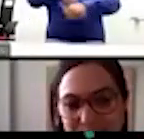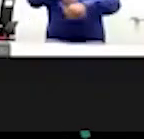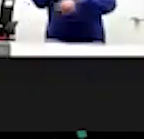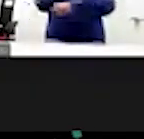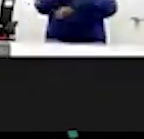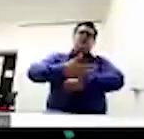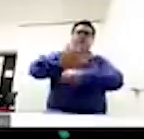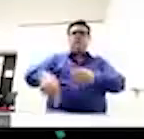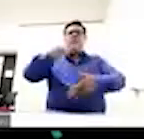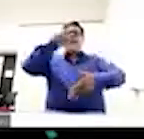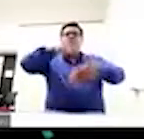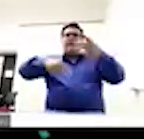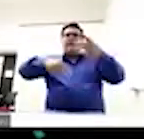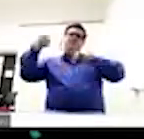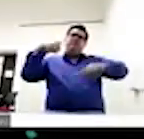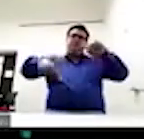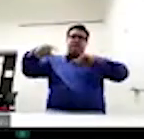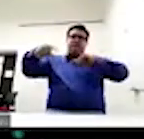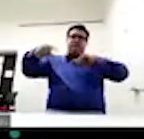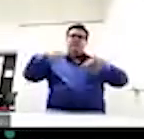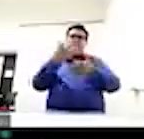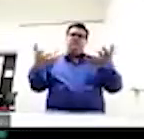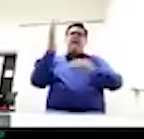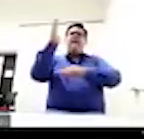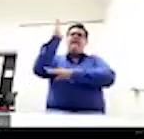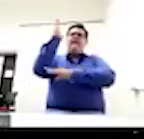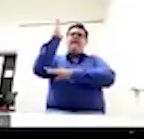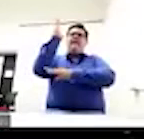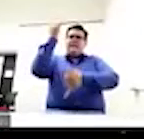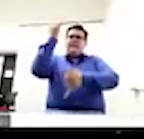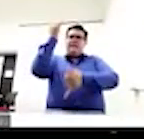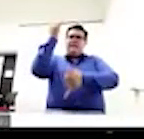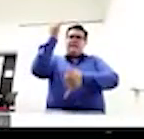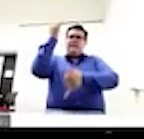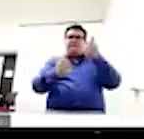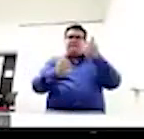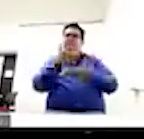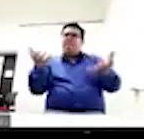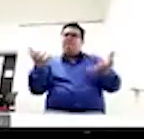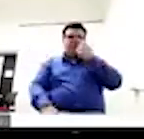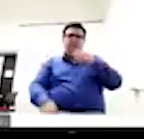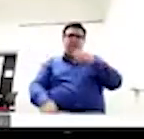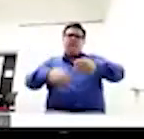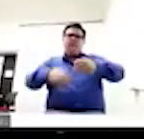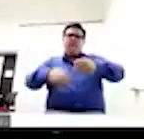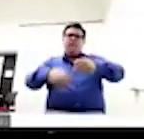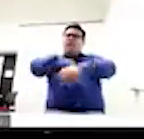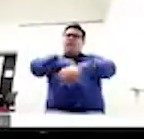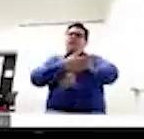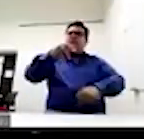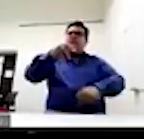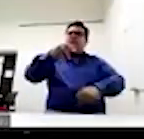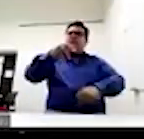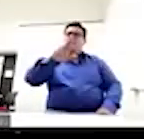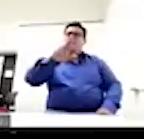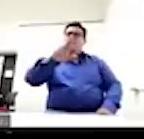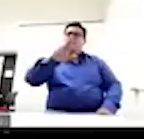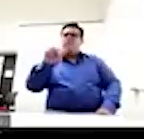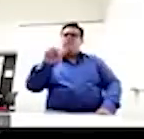quisiera leer para terminar, que es un poema de María Sabina, que es una mujer